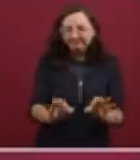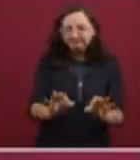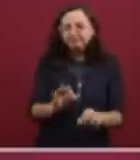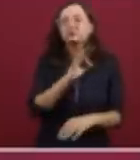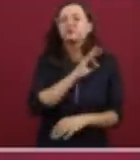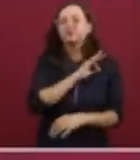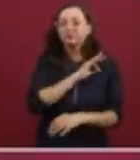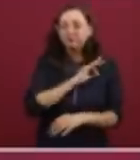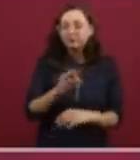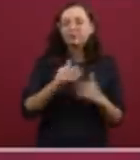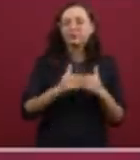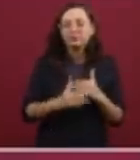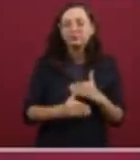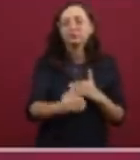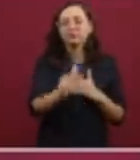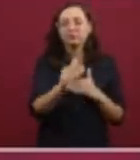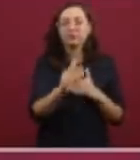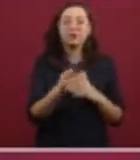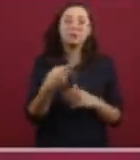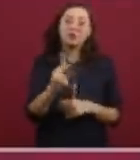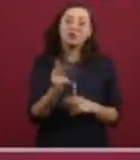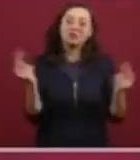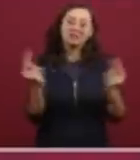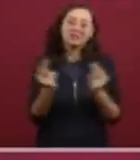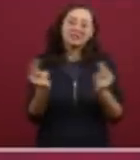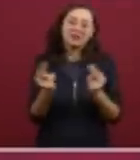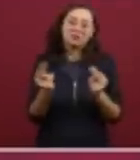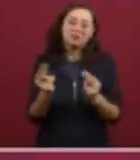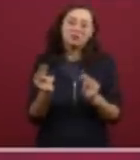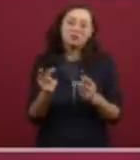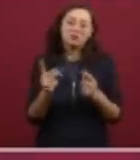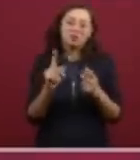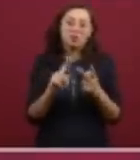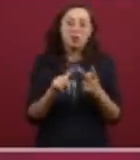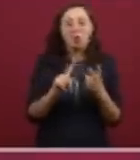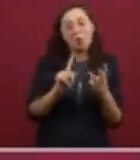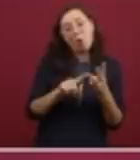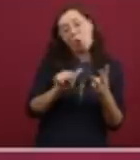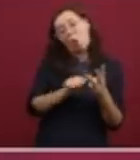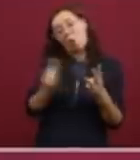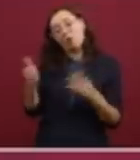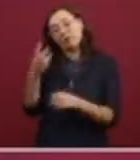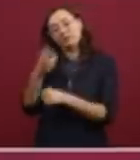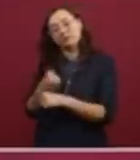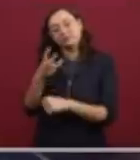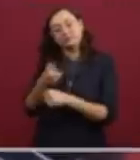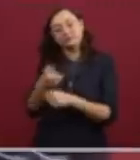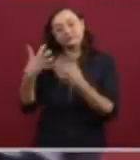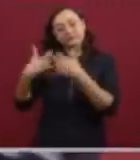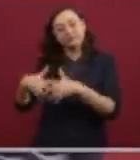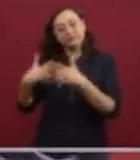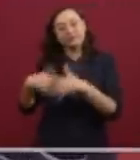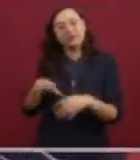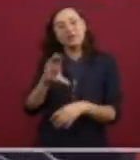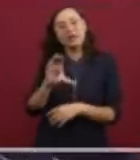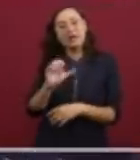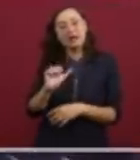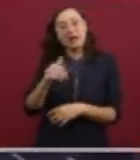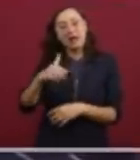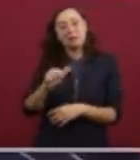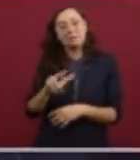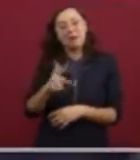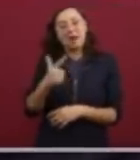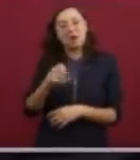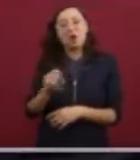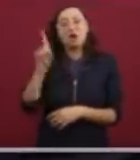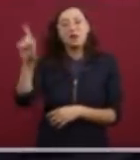si también se echa a andar la planta de Camargo, que está abandonada en Chihuahua,